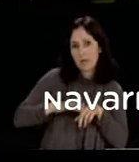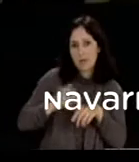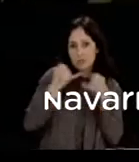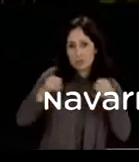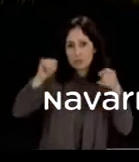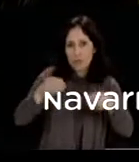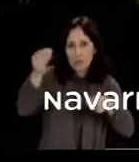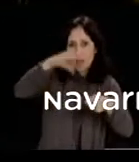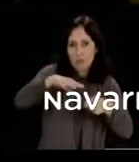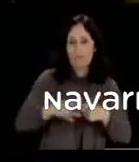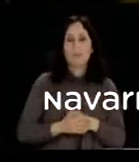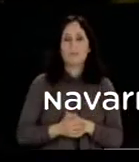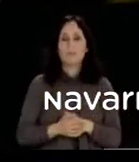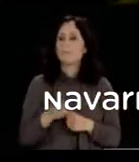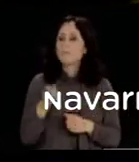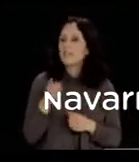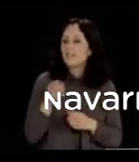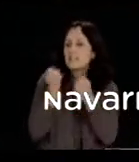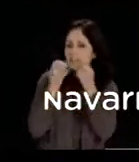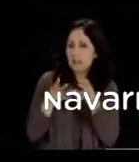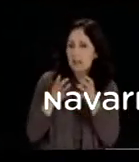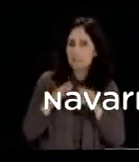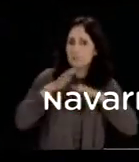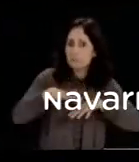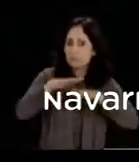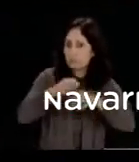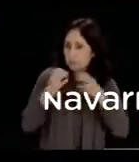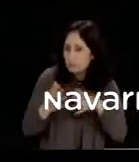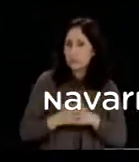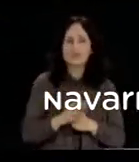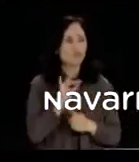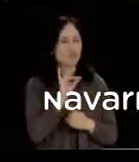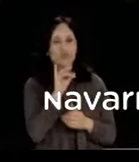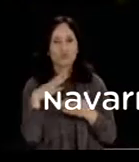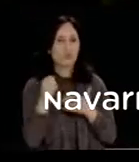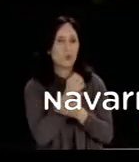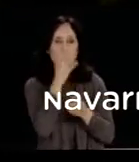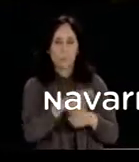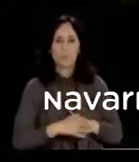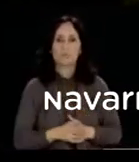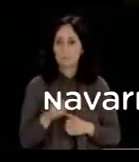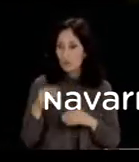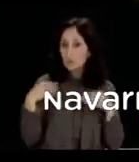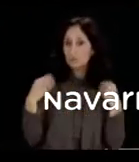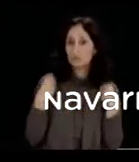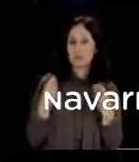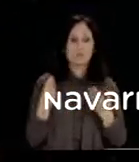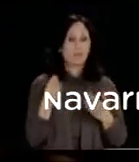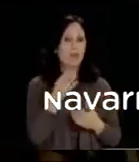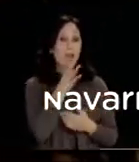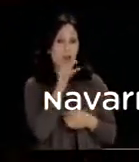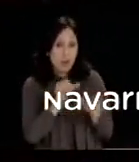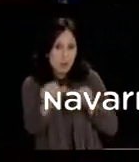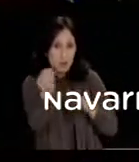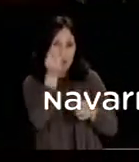Oye, ¿cómo ha ido el inicio del desfile? ¿Ha ido bien o qué? Muy bien. ¿Hemos podido disfrutar o no? Y ahora mejor va a ir todo. ¿Qué